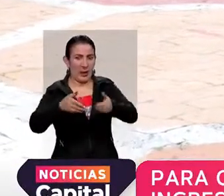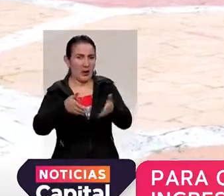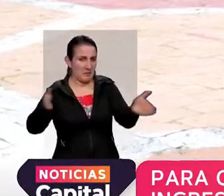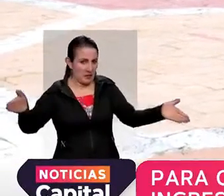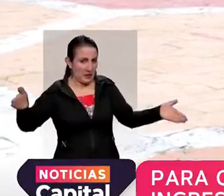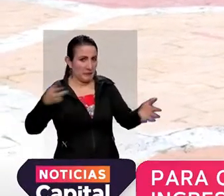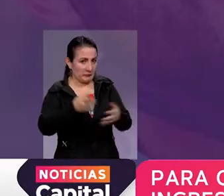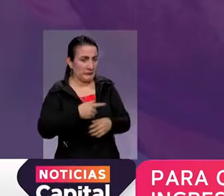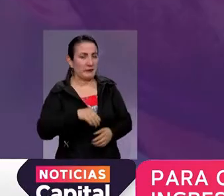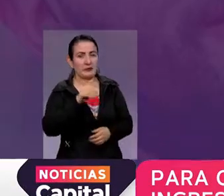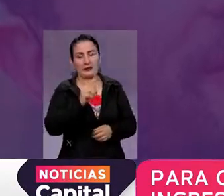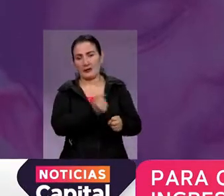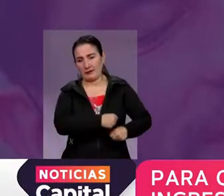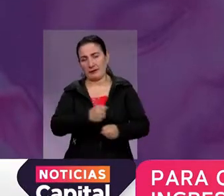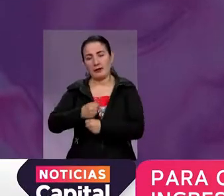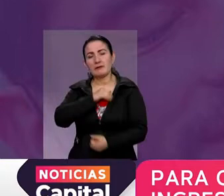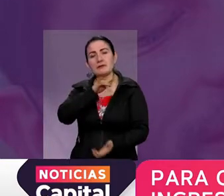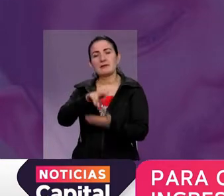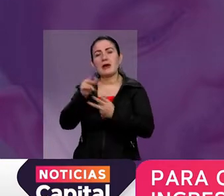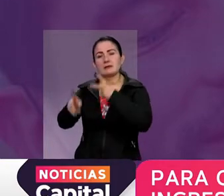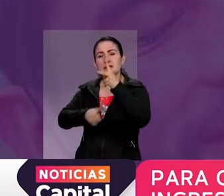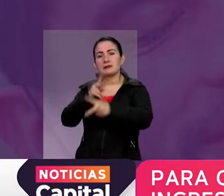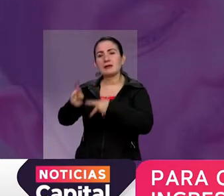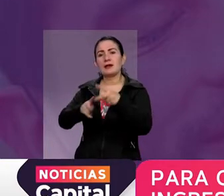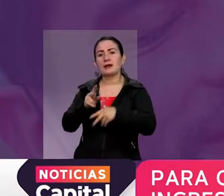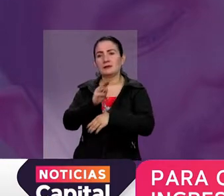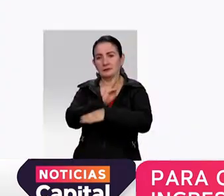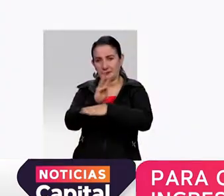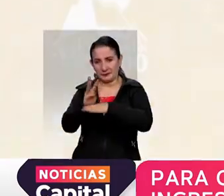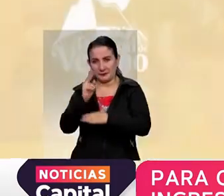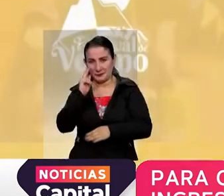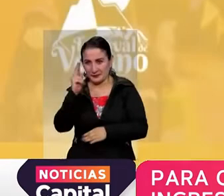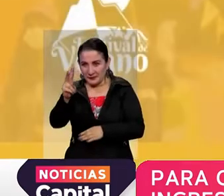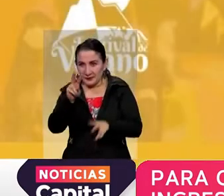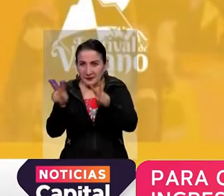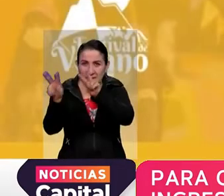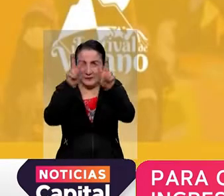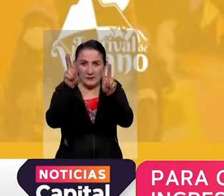oferta que ofrece el IDRD, visite la página web del instituto y